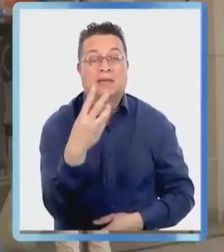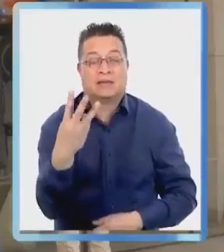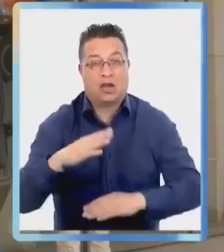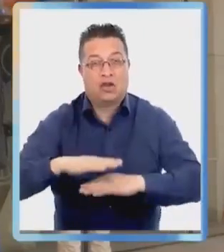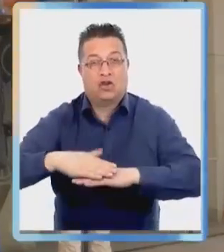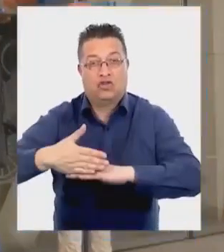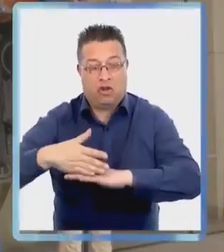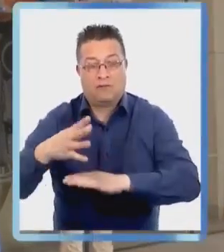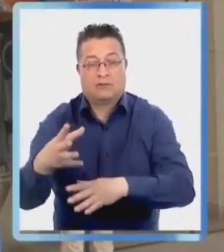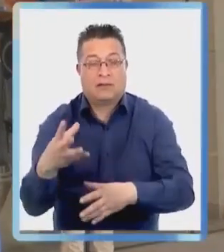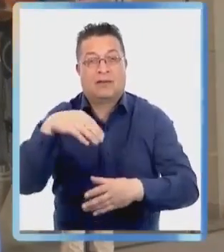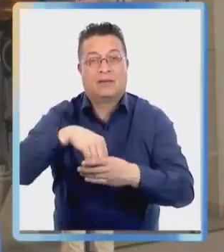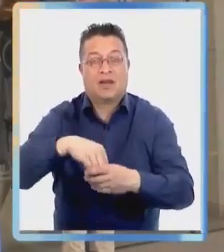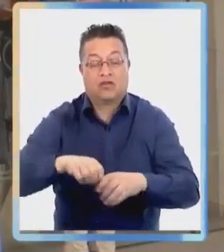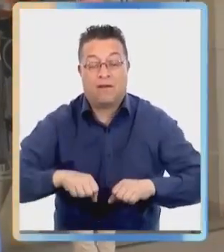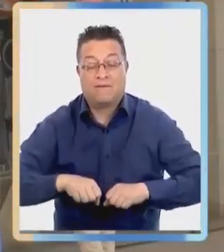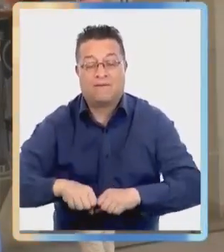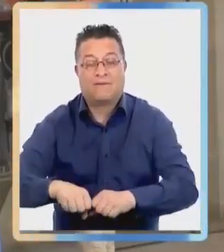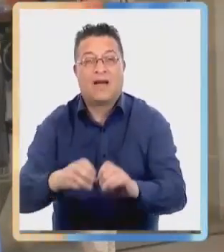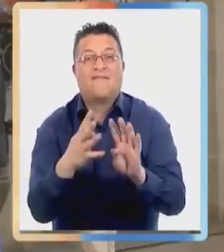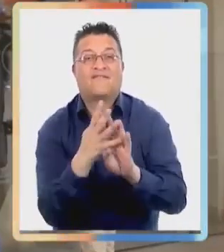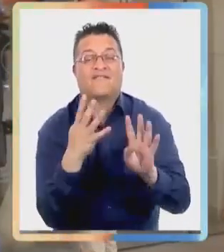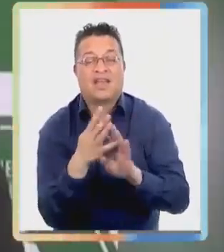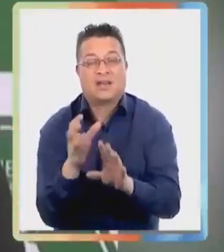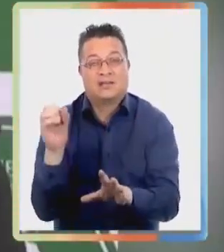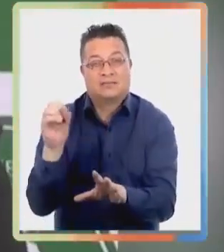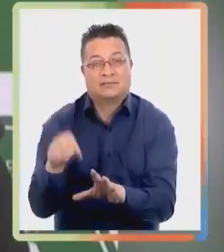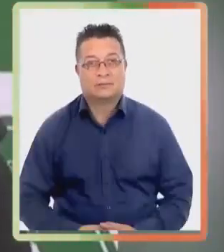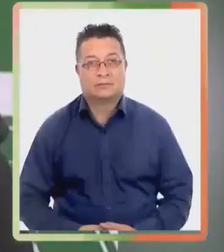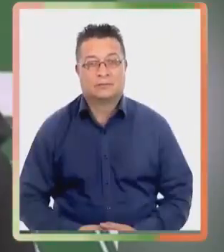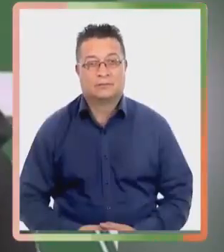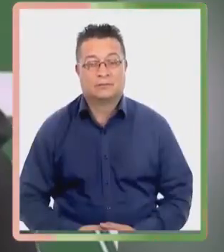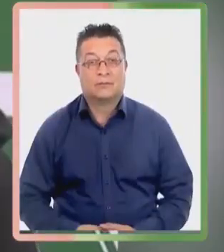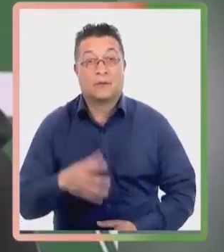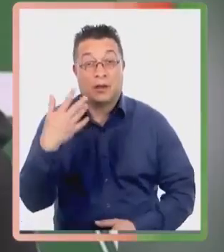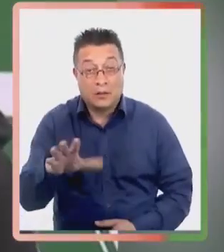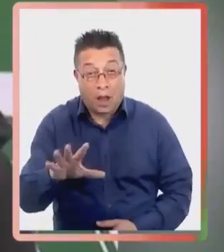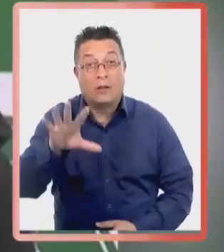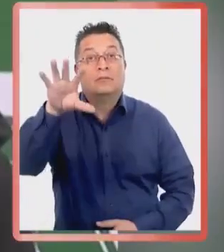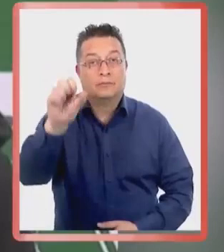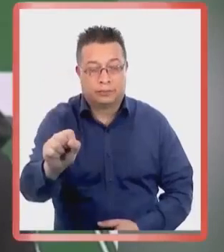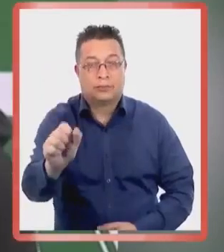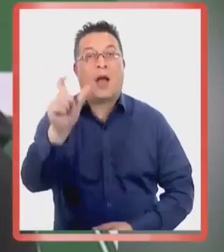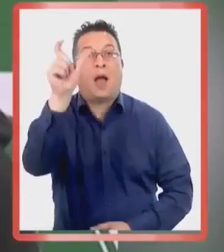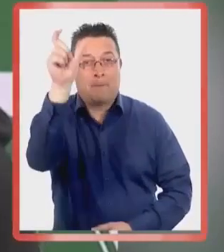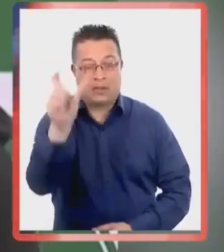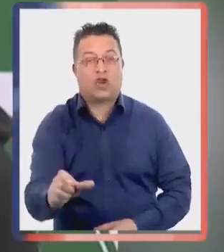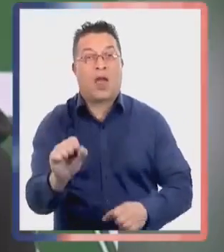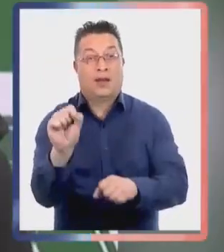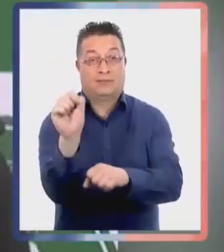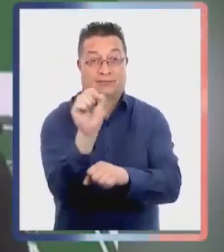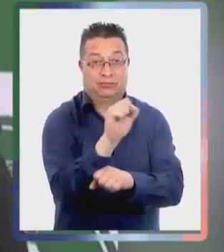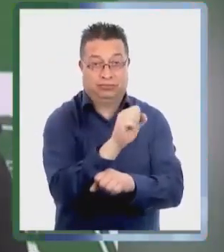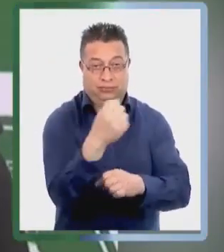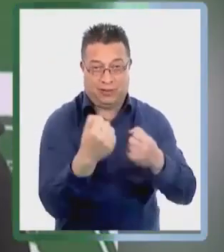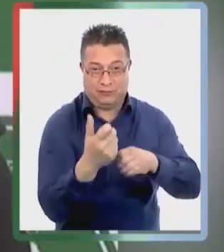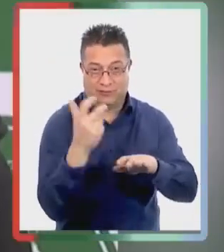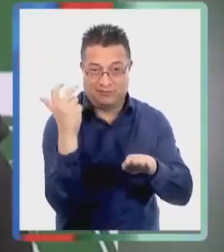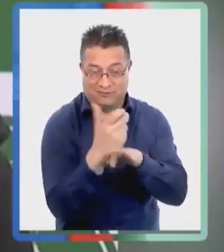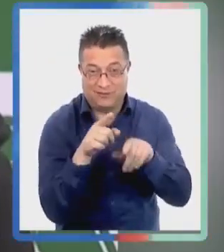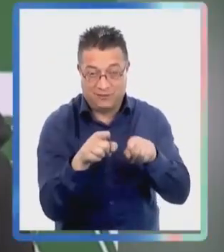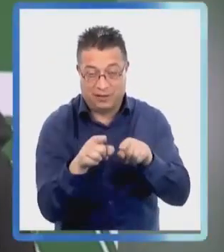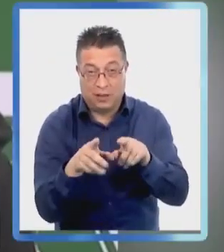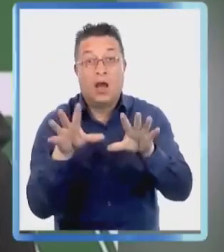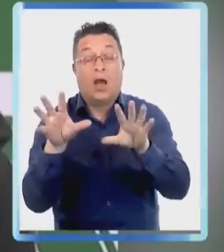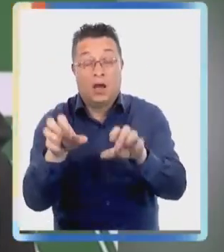del mismo Ministerio de Desarrollo Social. Se dio con la ubicación de la persona que habría conducido el vehículo,